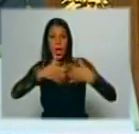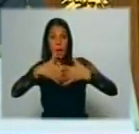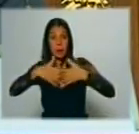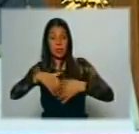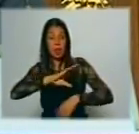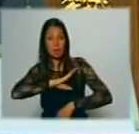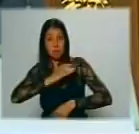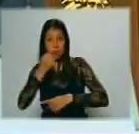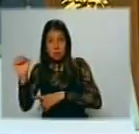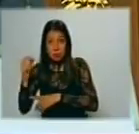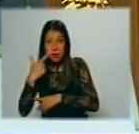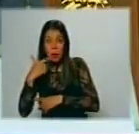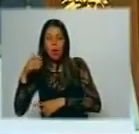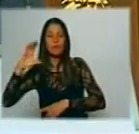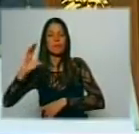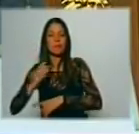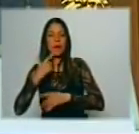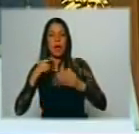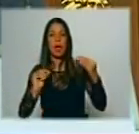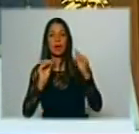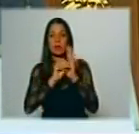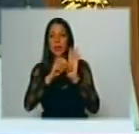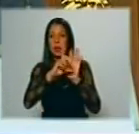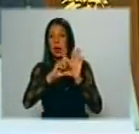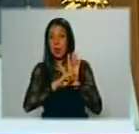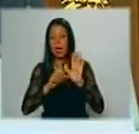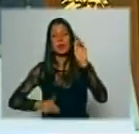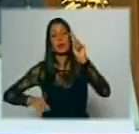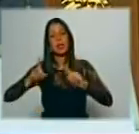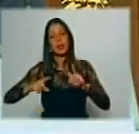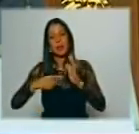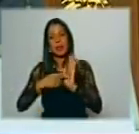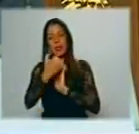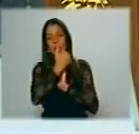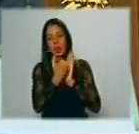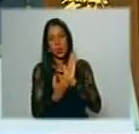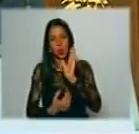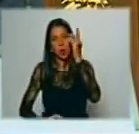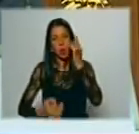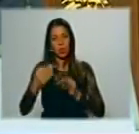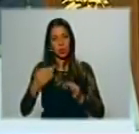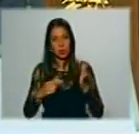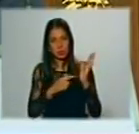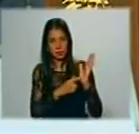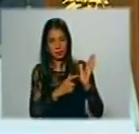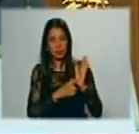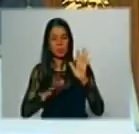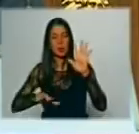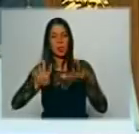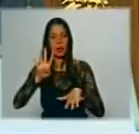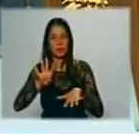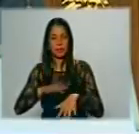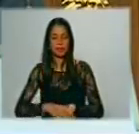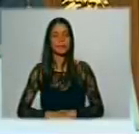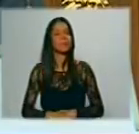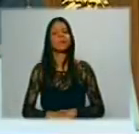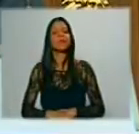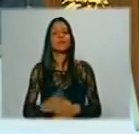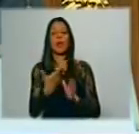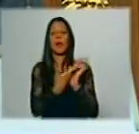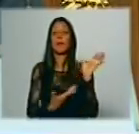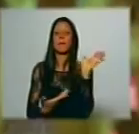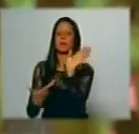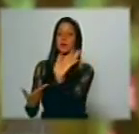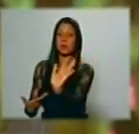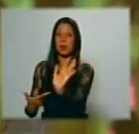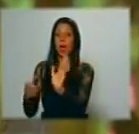la presente ley constitucional conforme al ordenamiento jurídico vigente. 14. Presentar a